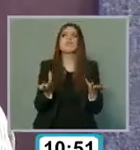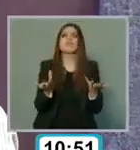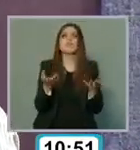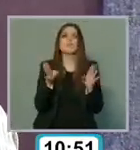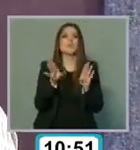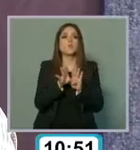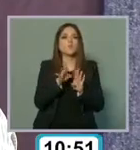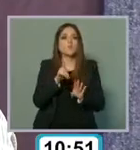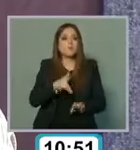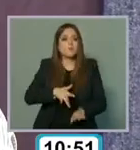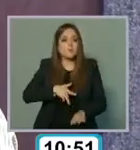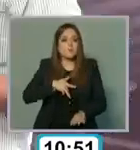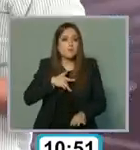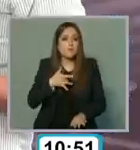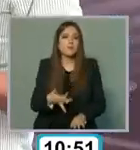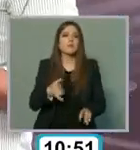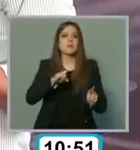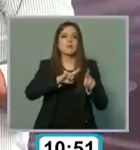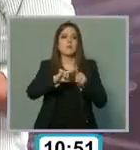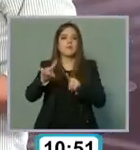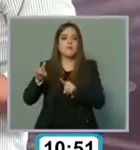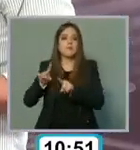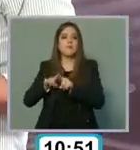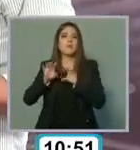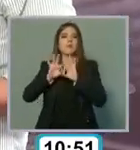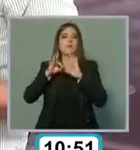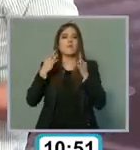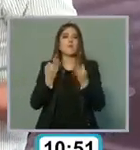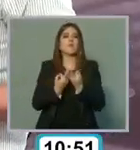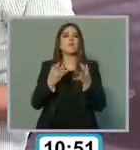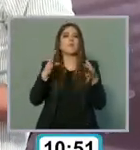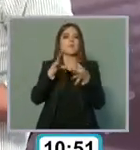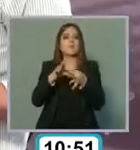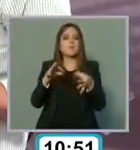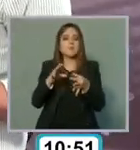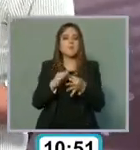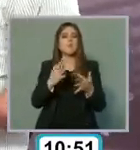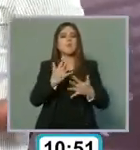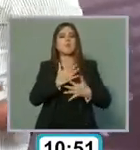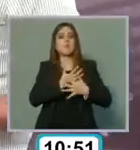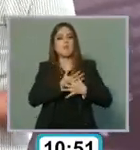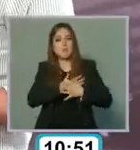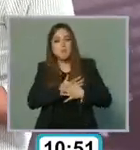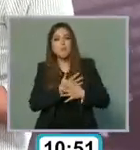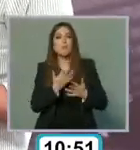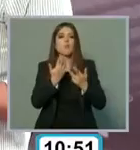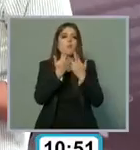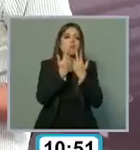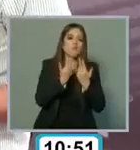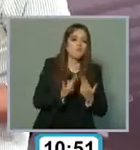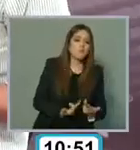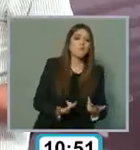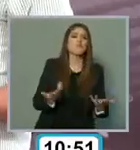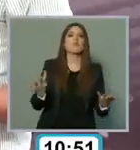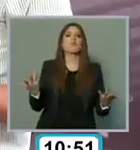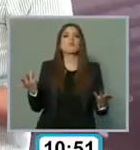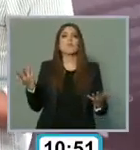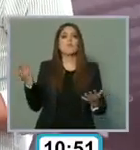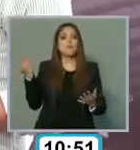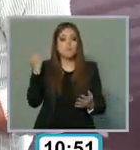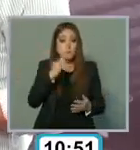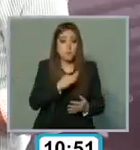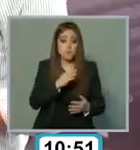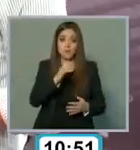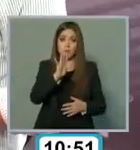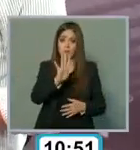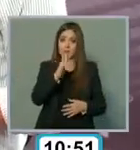muchos sentimientos. Correcto. Muchas clases de amor, de desamor, del traicionero, Del todo. del Además,